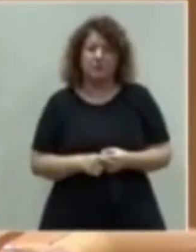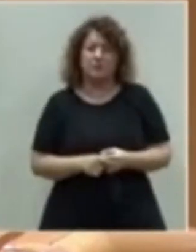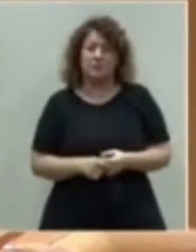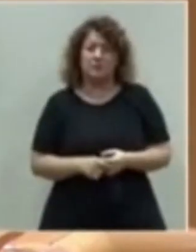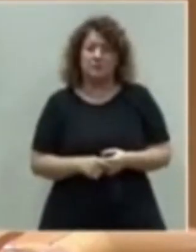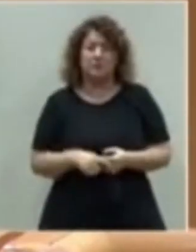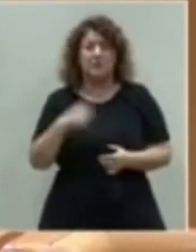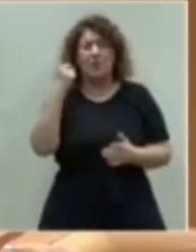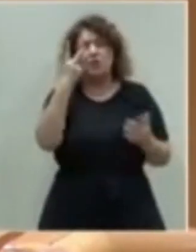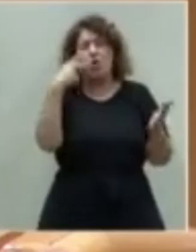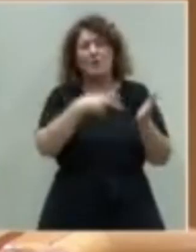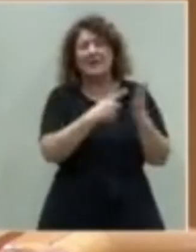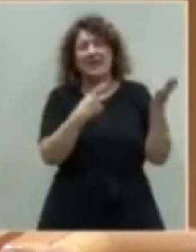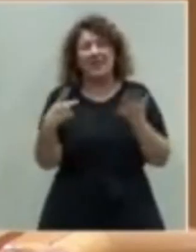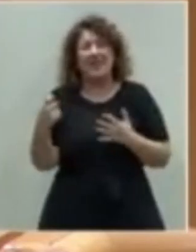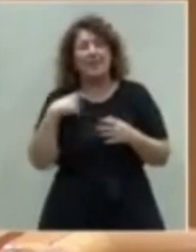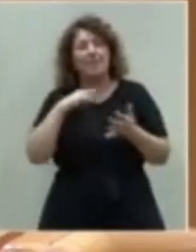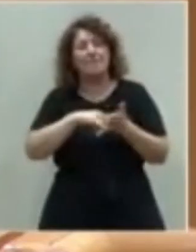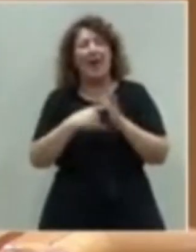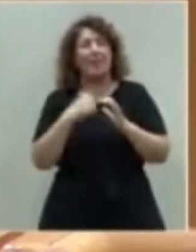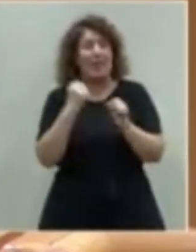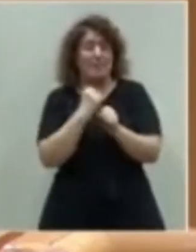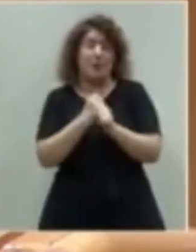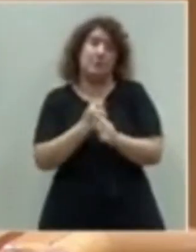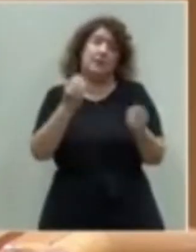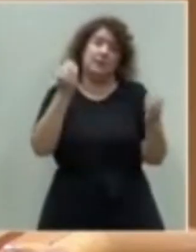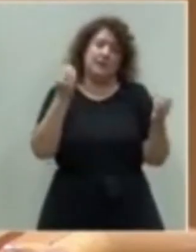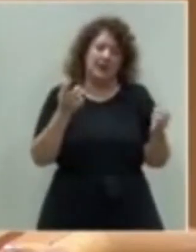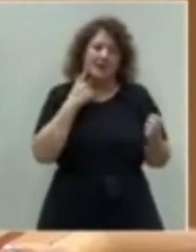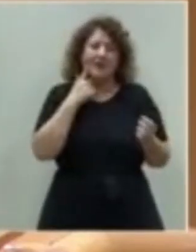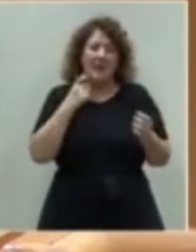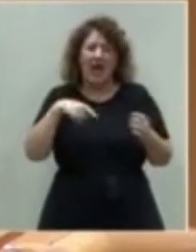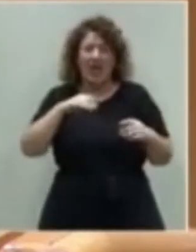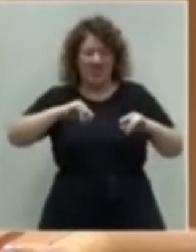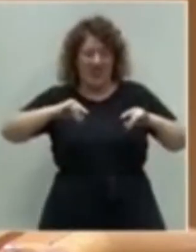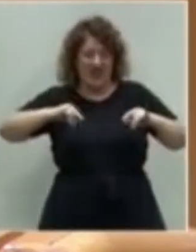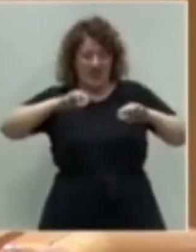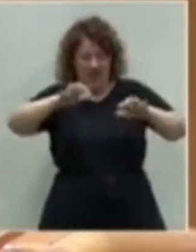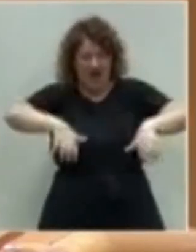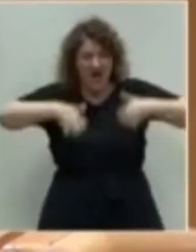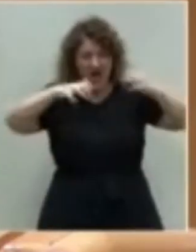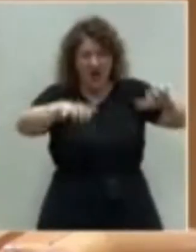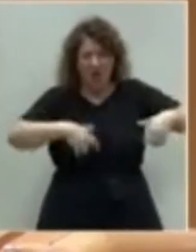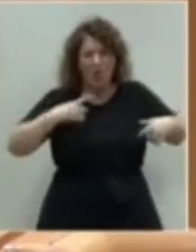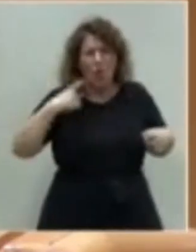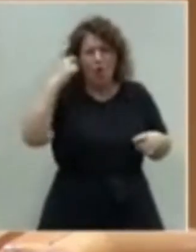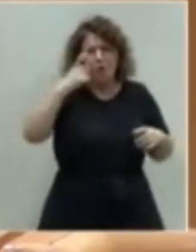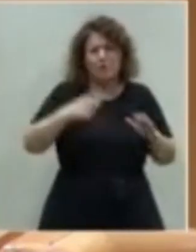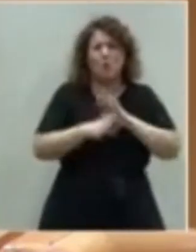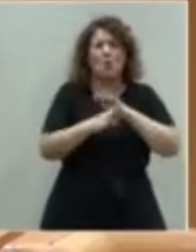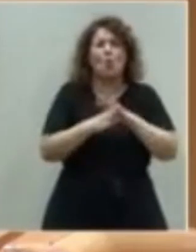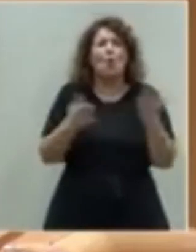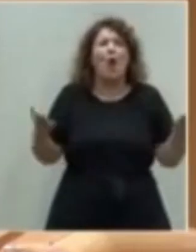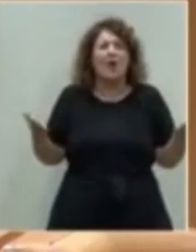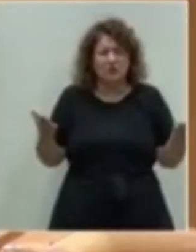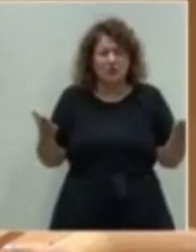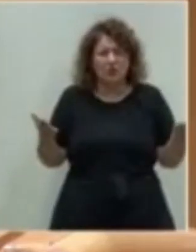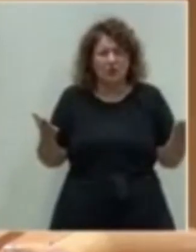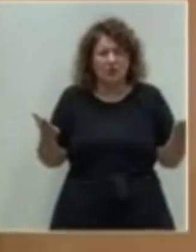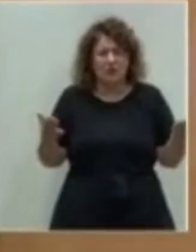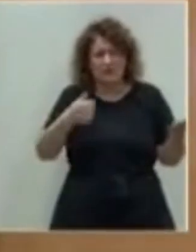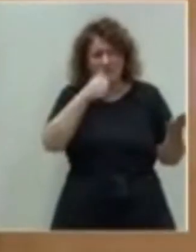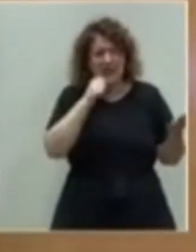los 1.600 personas del plan de empleo, bendito plan de empleo, están recogiendo cenizas del volcán. ¿Cuánto va a durar? ¿Cuánto va a durar, señor